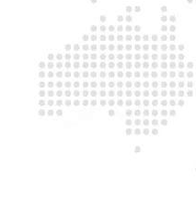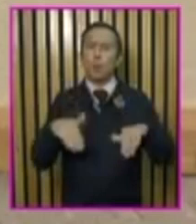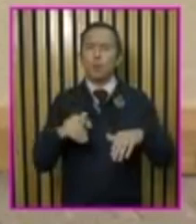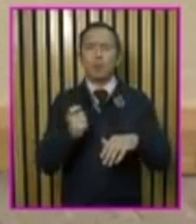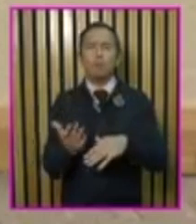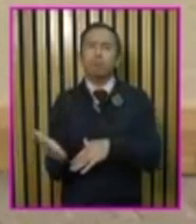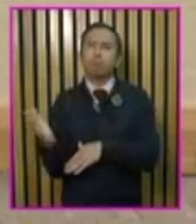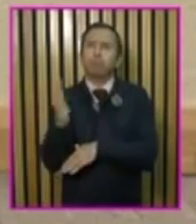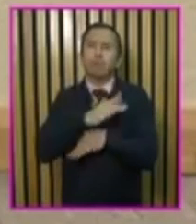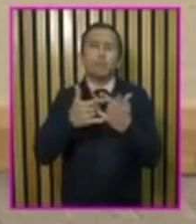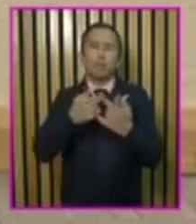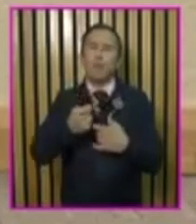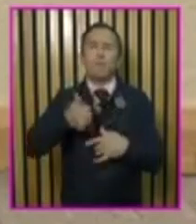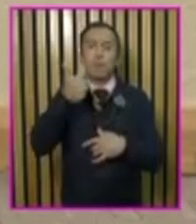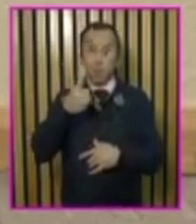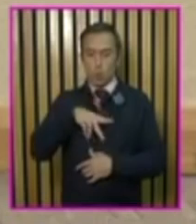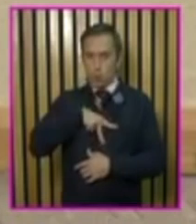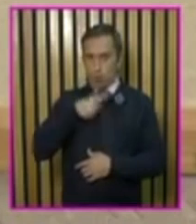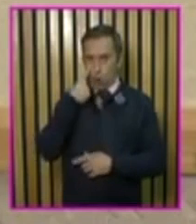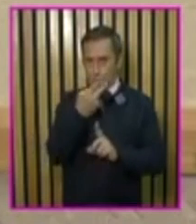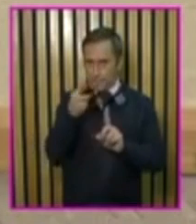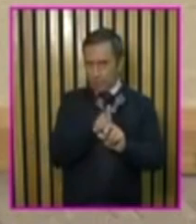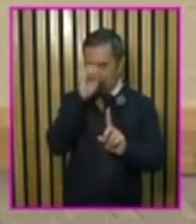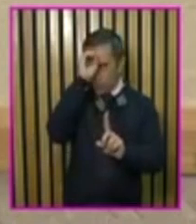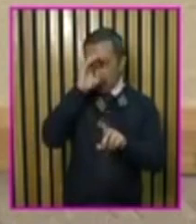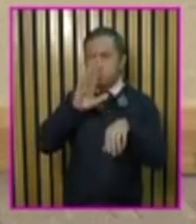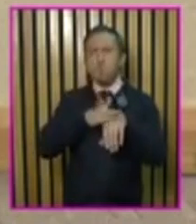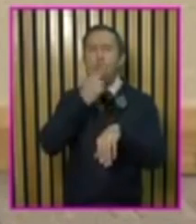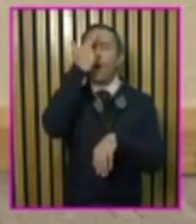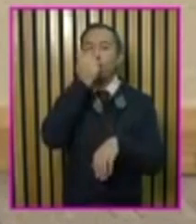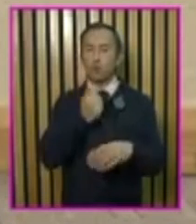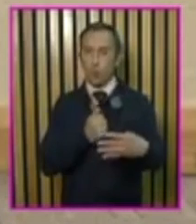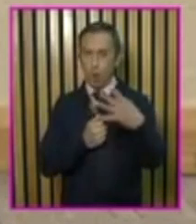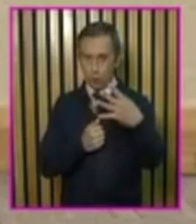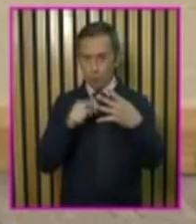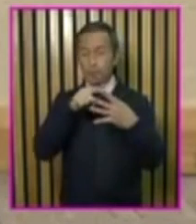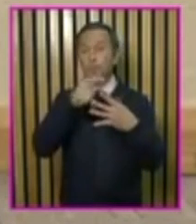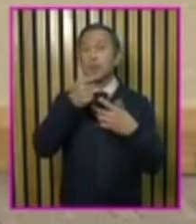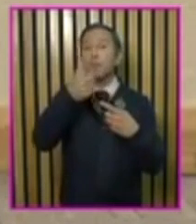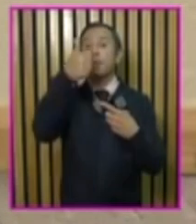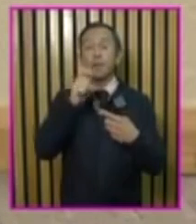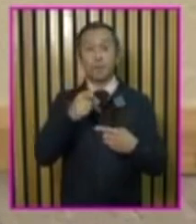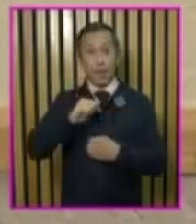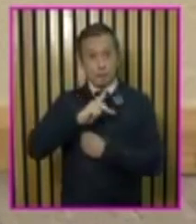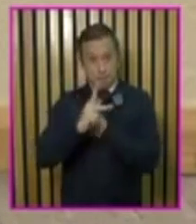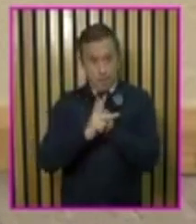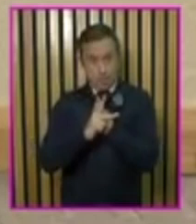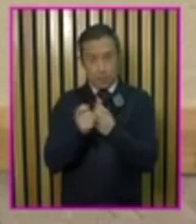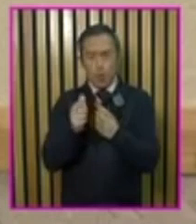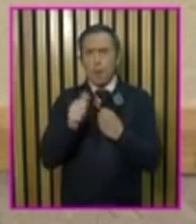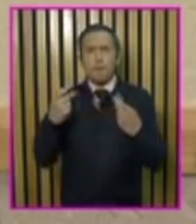ante el contexto por el que atraviesa el país respecto al financiamiento de los partidos políticos el consejero presidente del instituto nacional